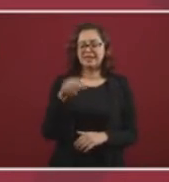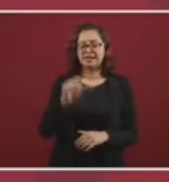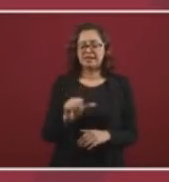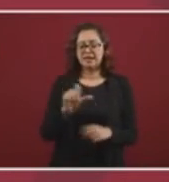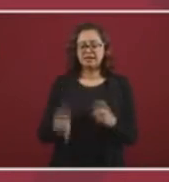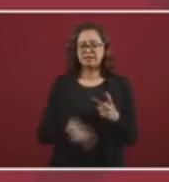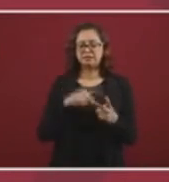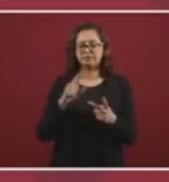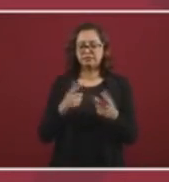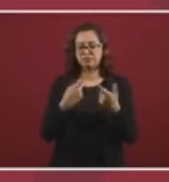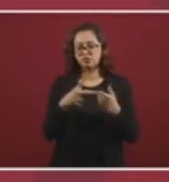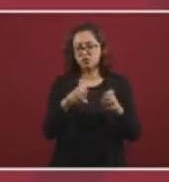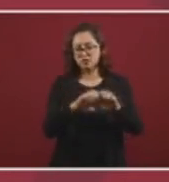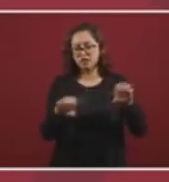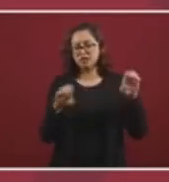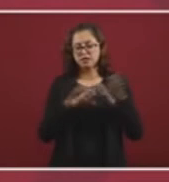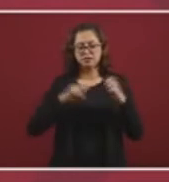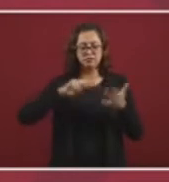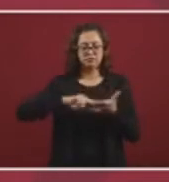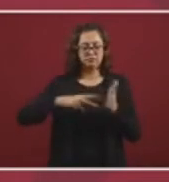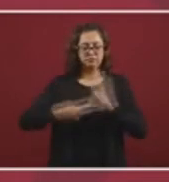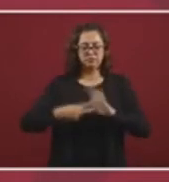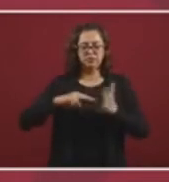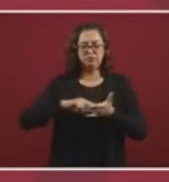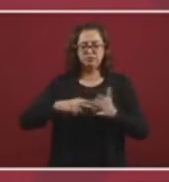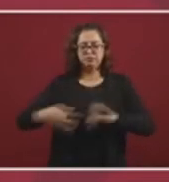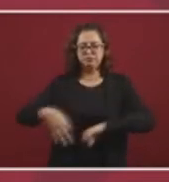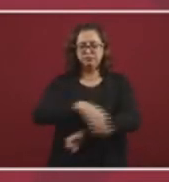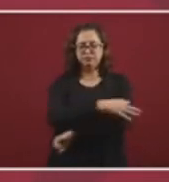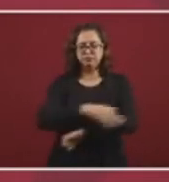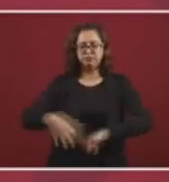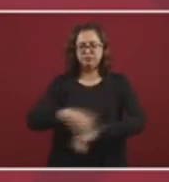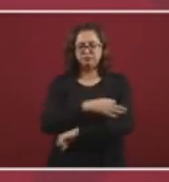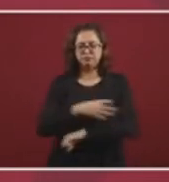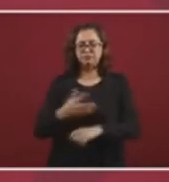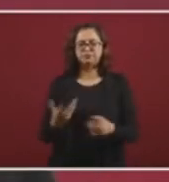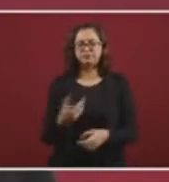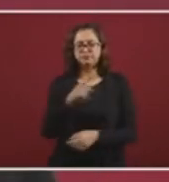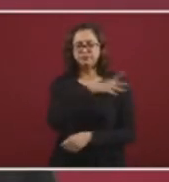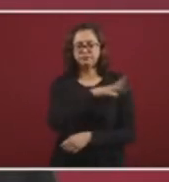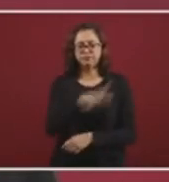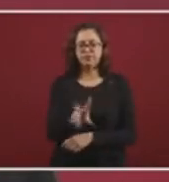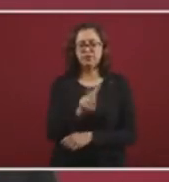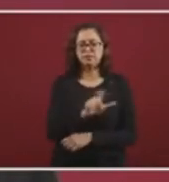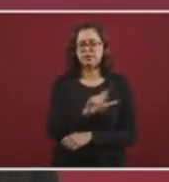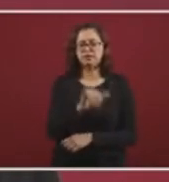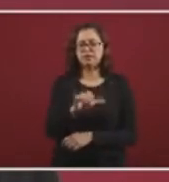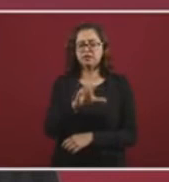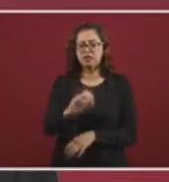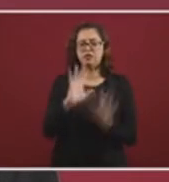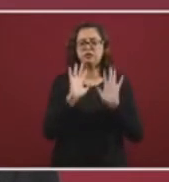con su equipo de ingenieros a cargo del general Vallejo, ya